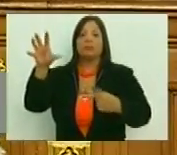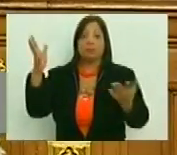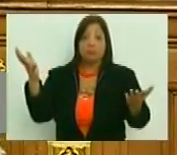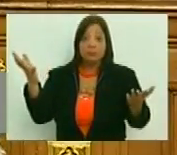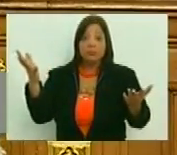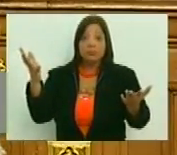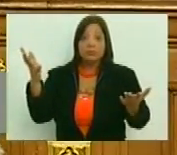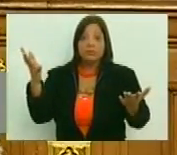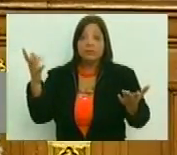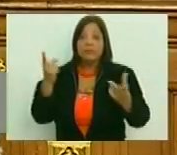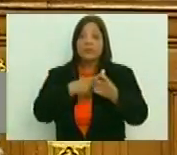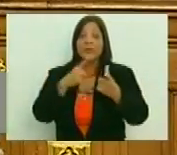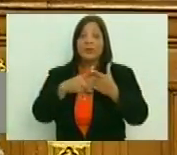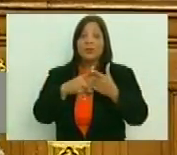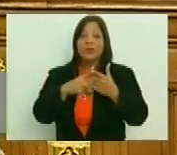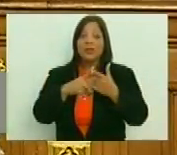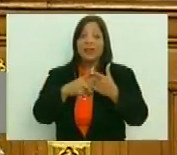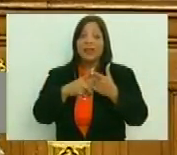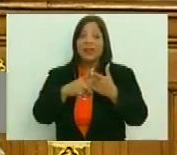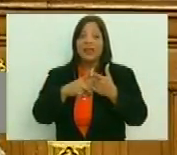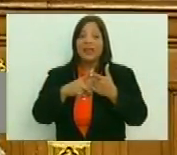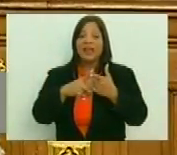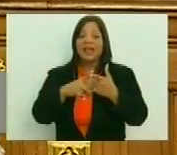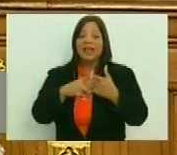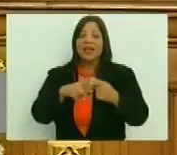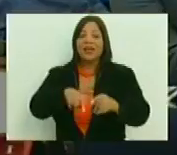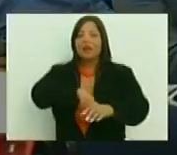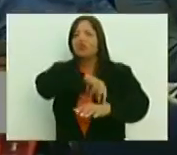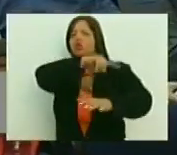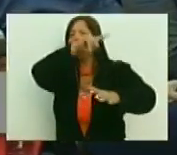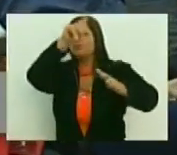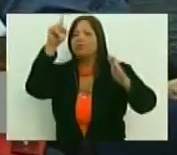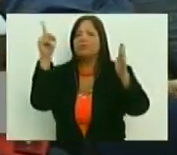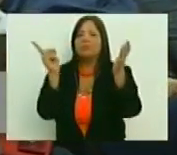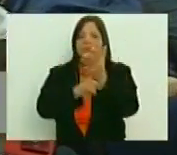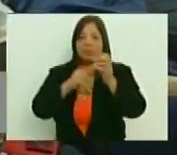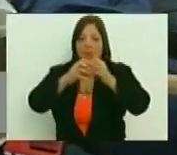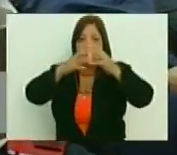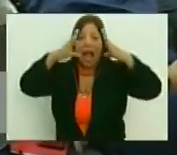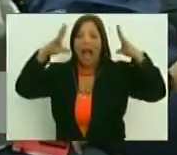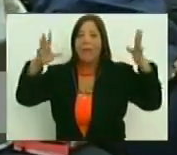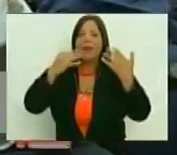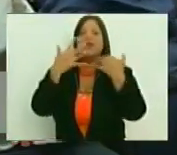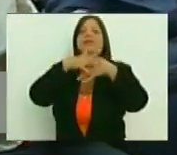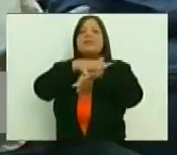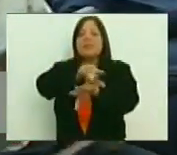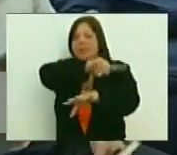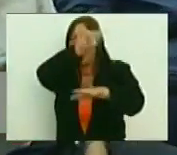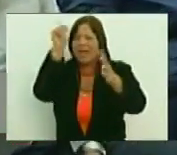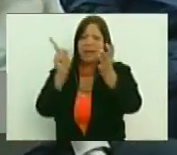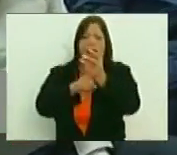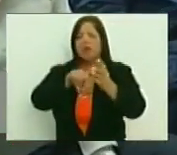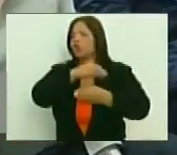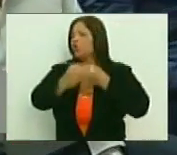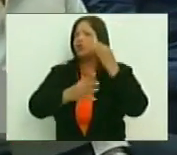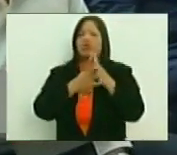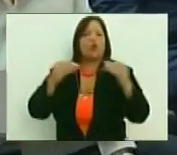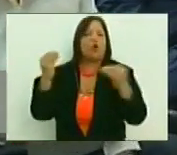es decir, considerarlo de una manera tal integrada que todo lo que